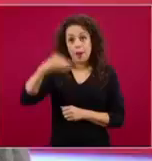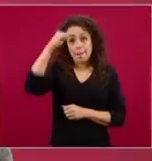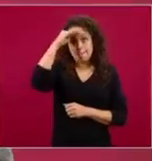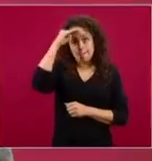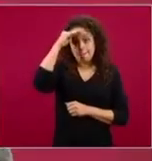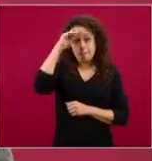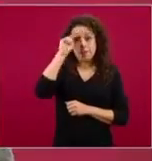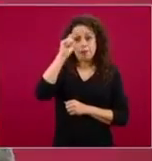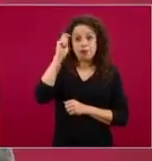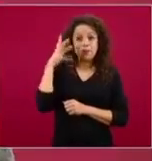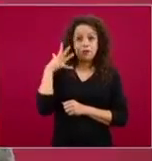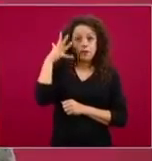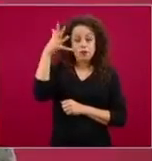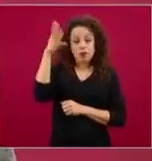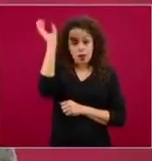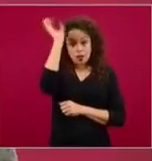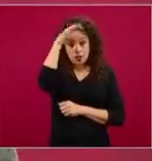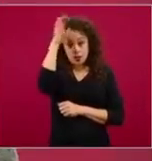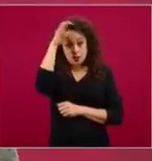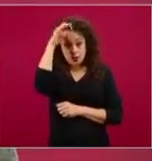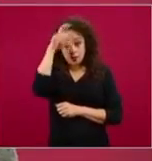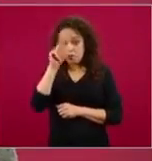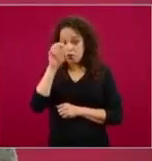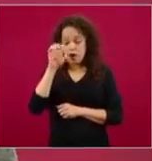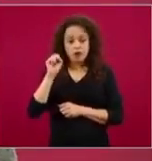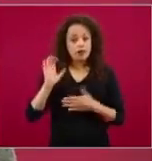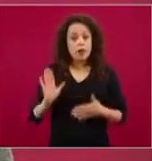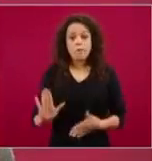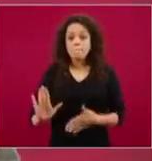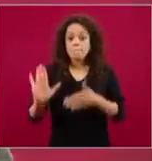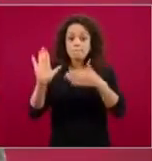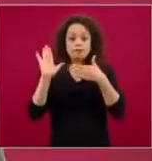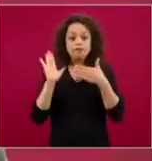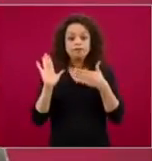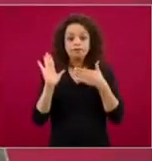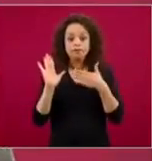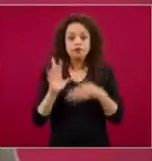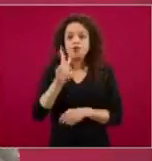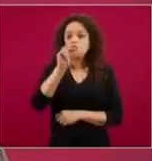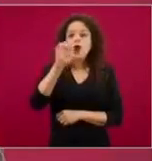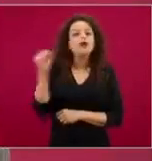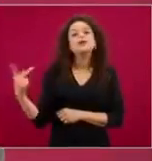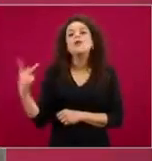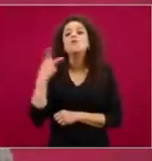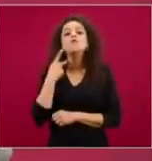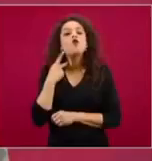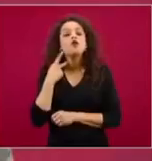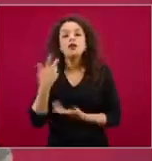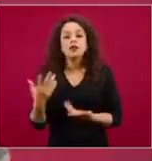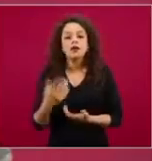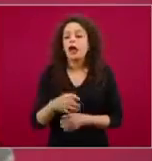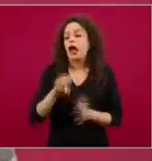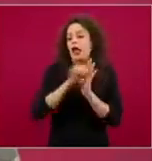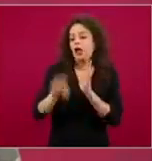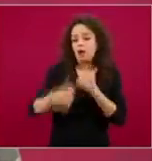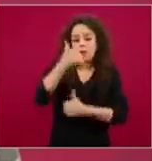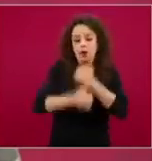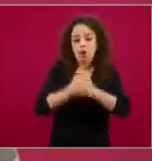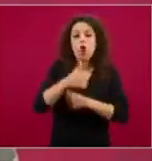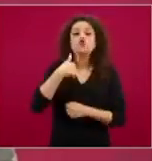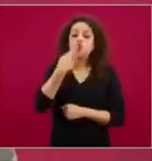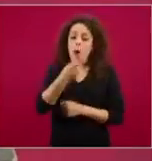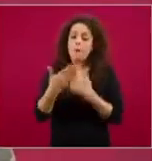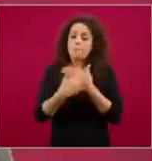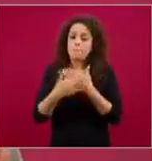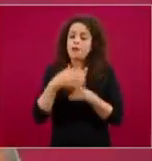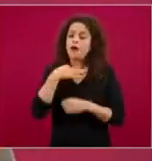científicas no son una promesa, esto no es política, pues no es una promesa de campaña que uno diga, te prometo que en tal